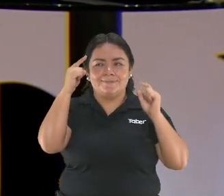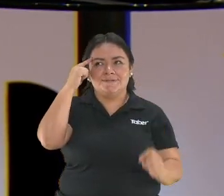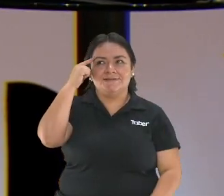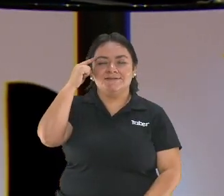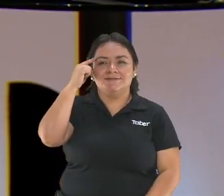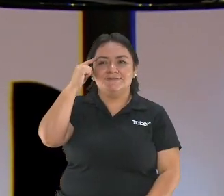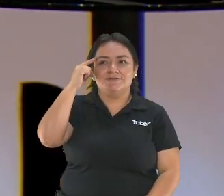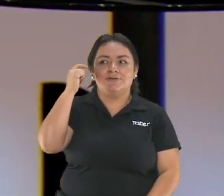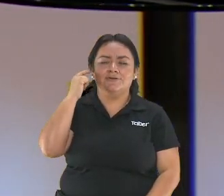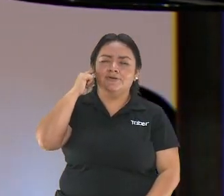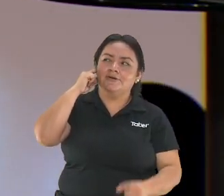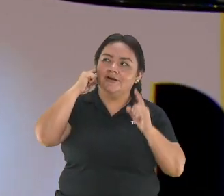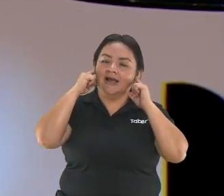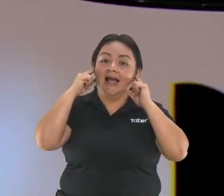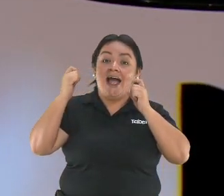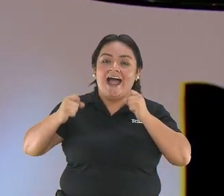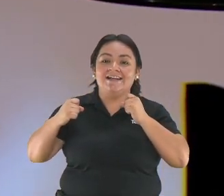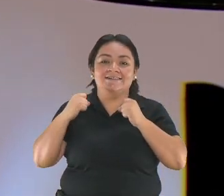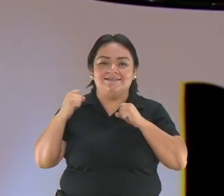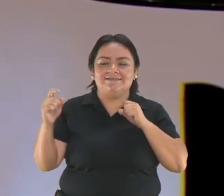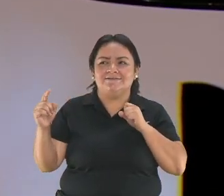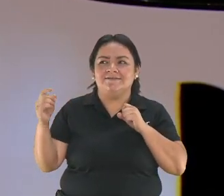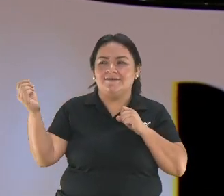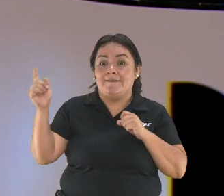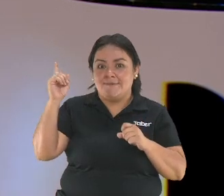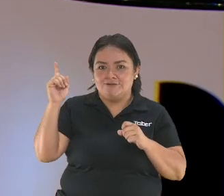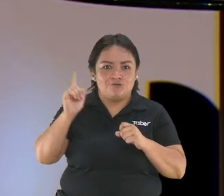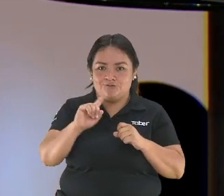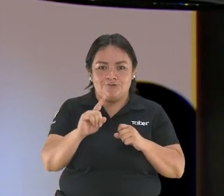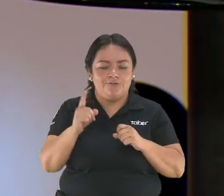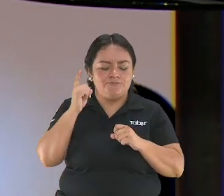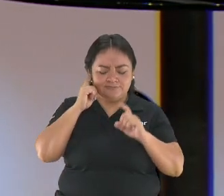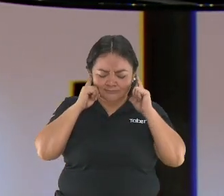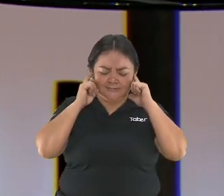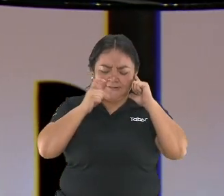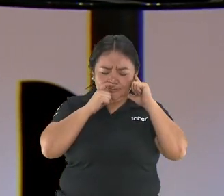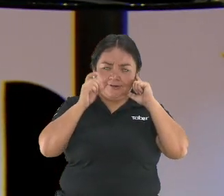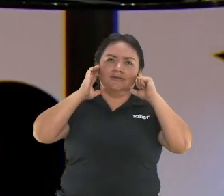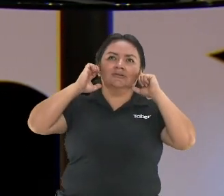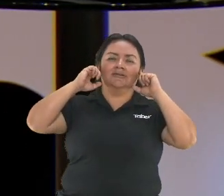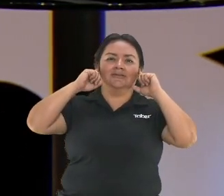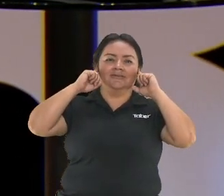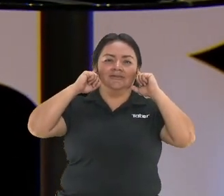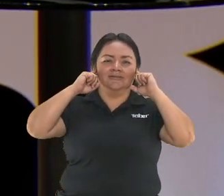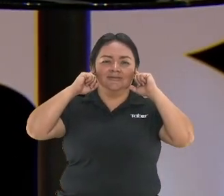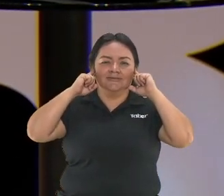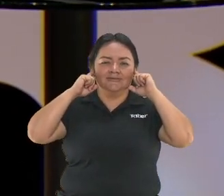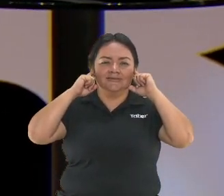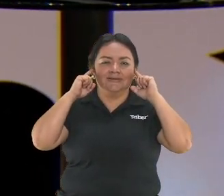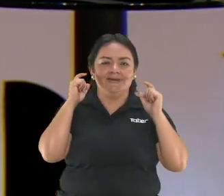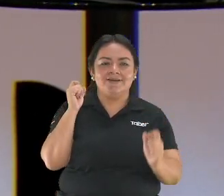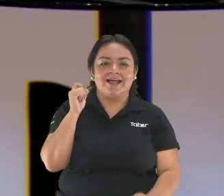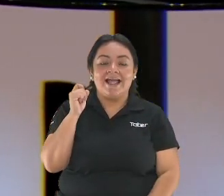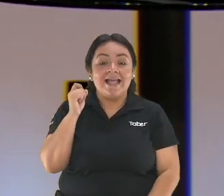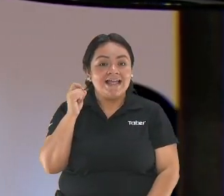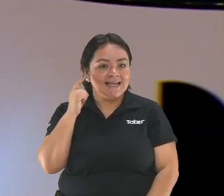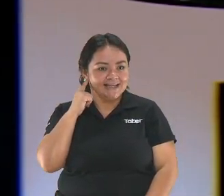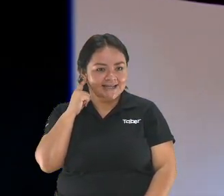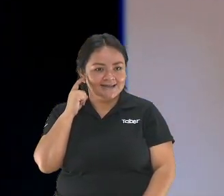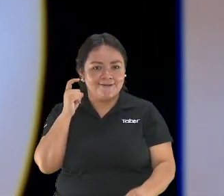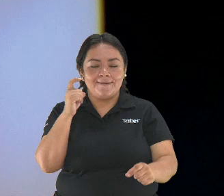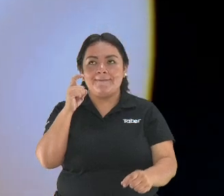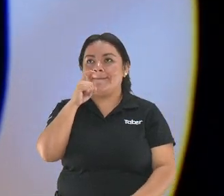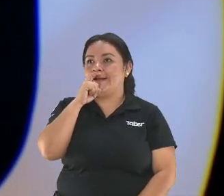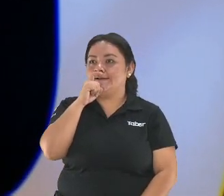a su entrenador diciéndole vamos a cesc no escuchó la voz de su papá y cuando escuchó la voz de su